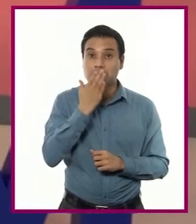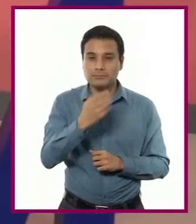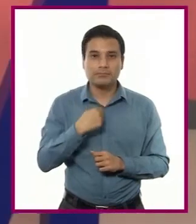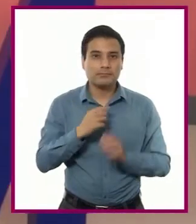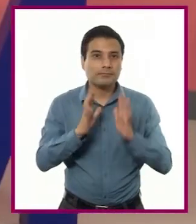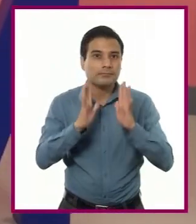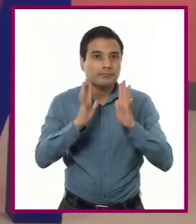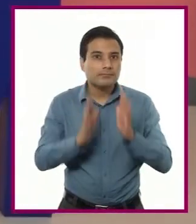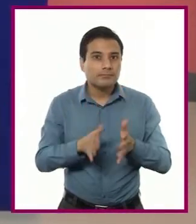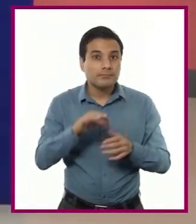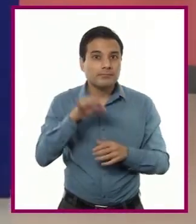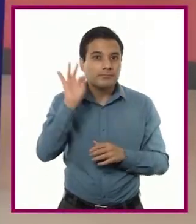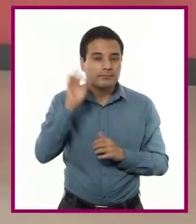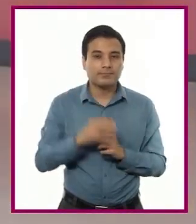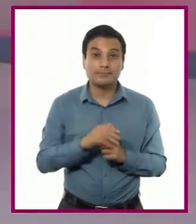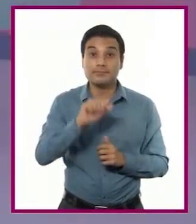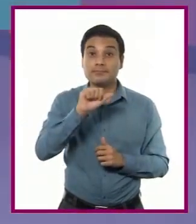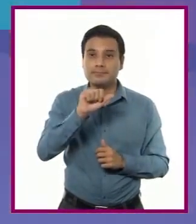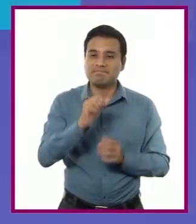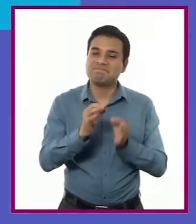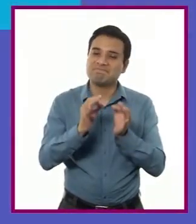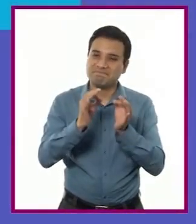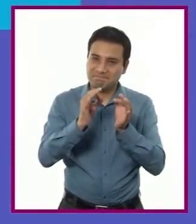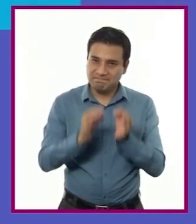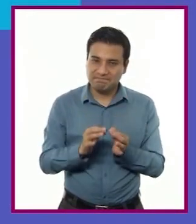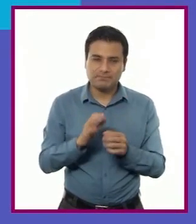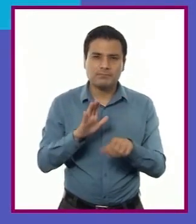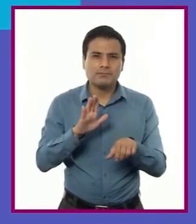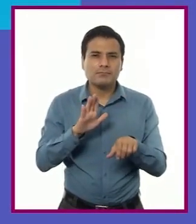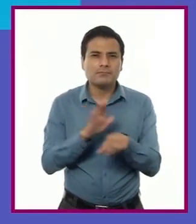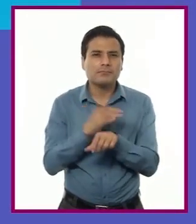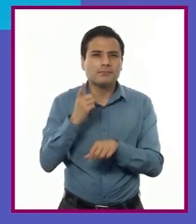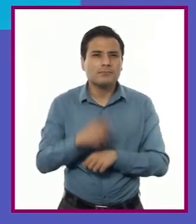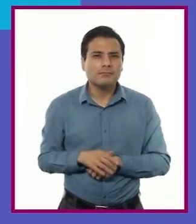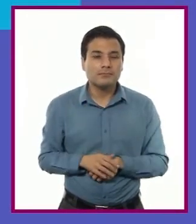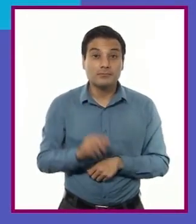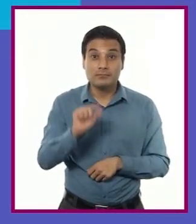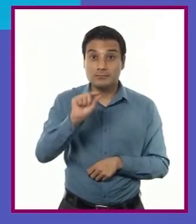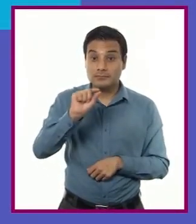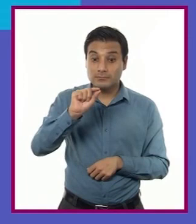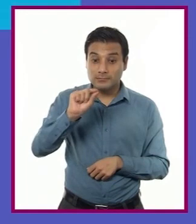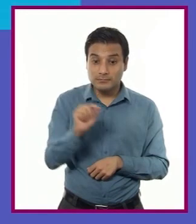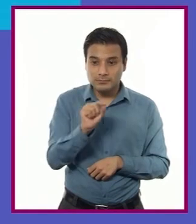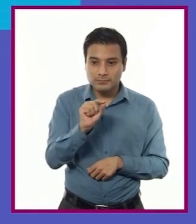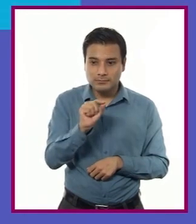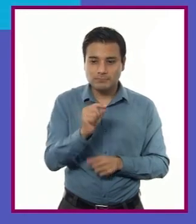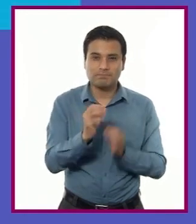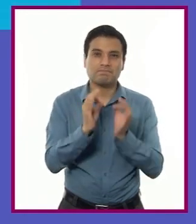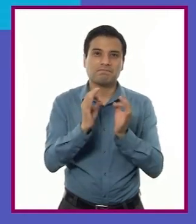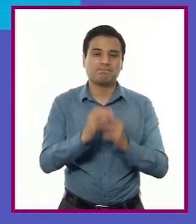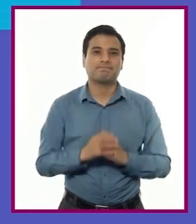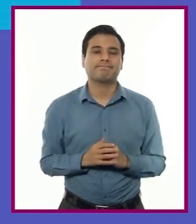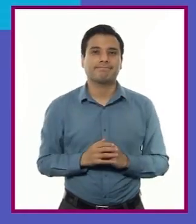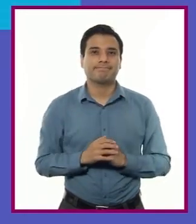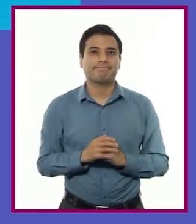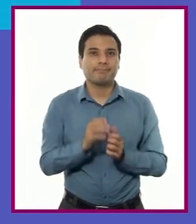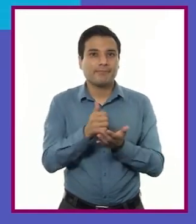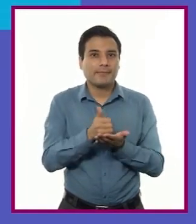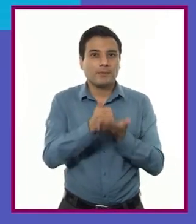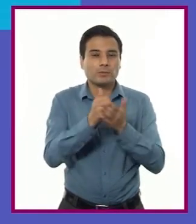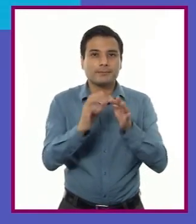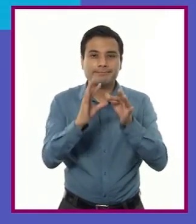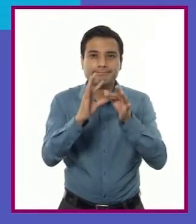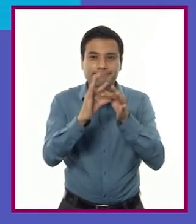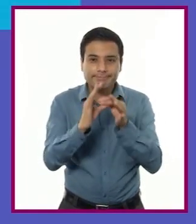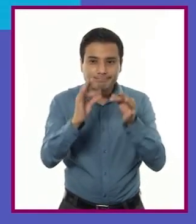tengo. La opción A es la correcta, pues las comas que se usan en el primer enunciado nos aclaran la idea de lo que